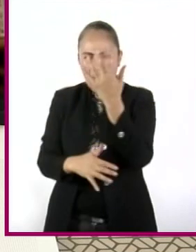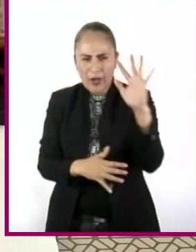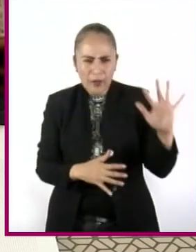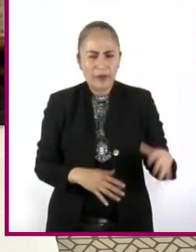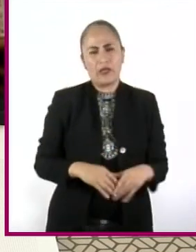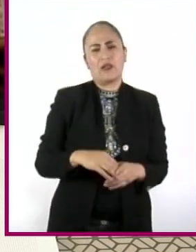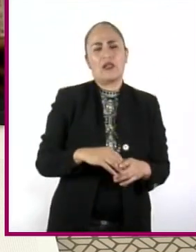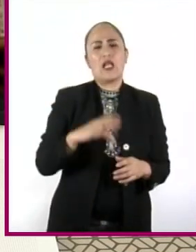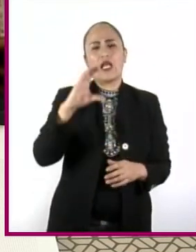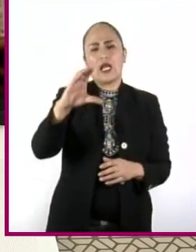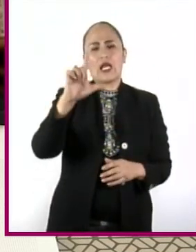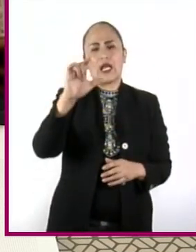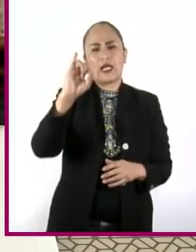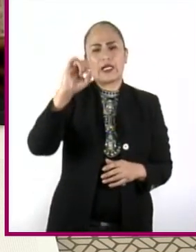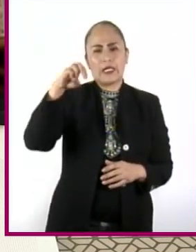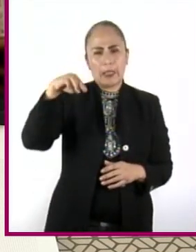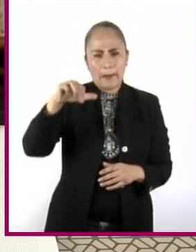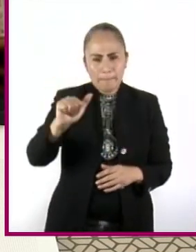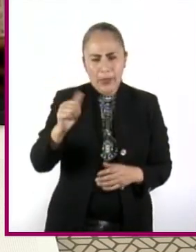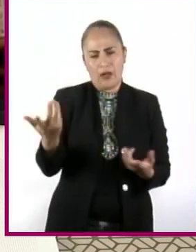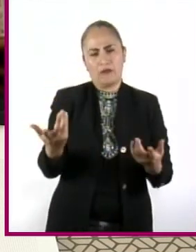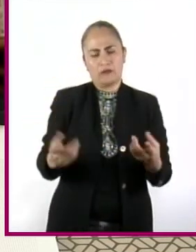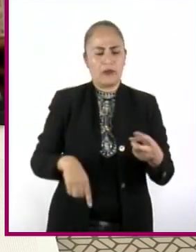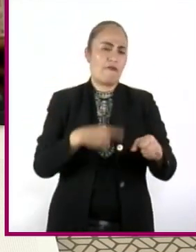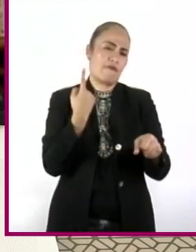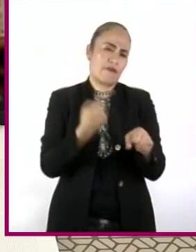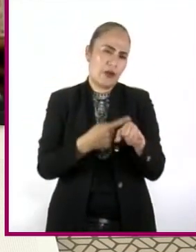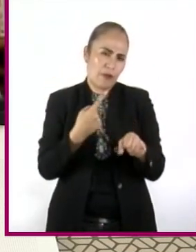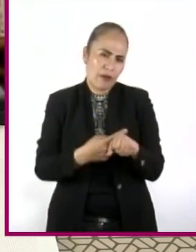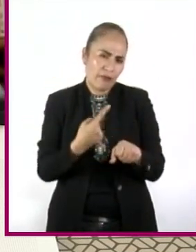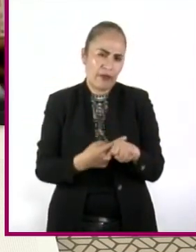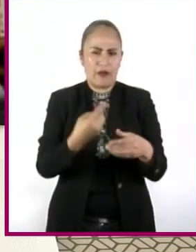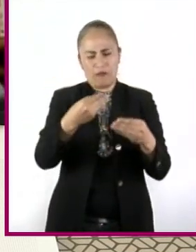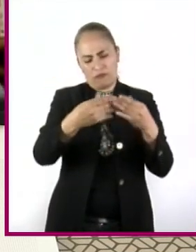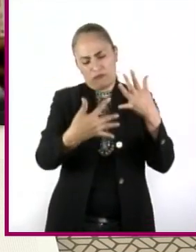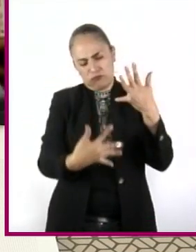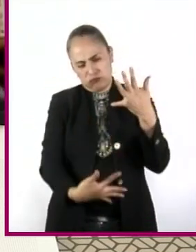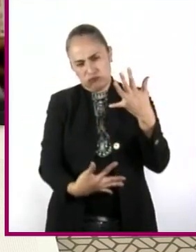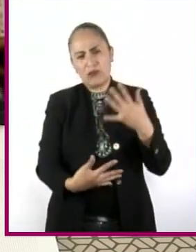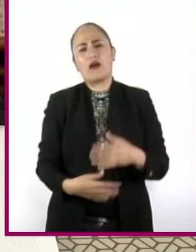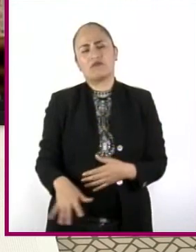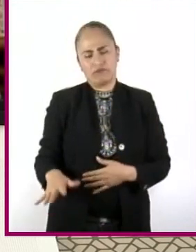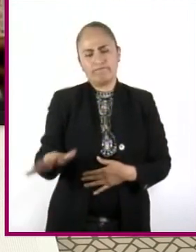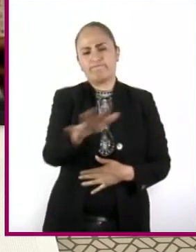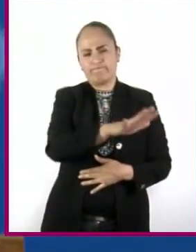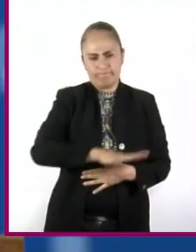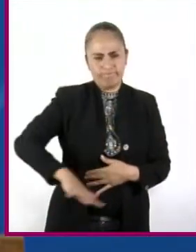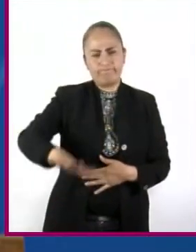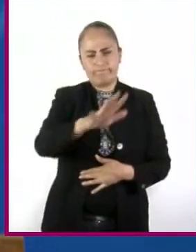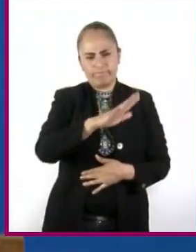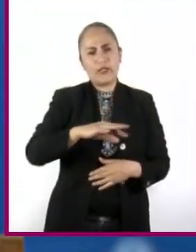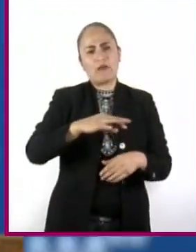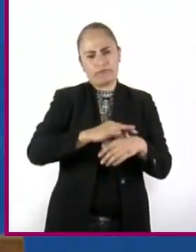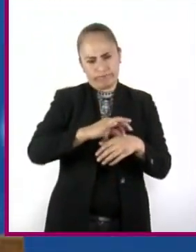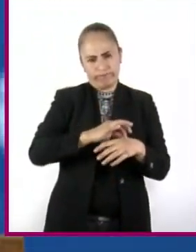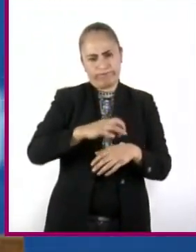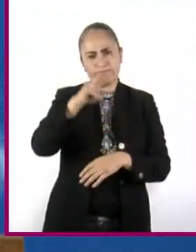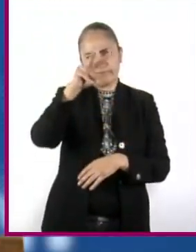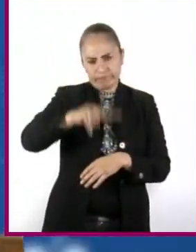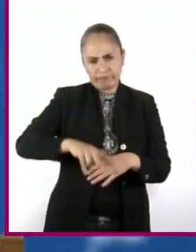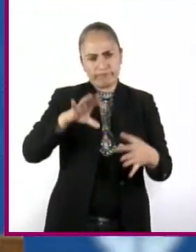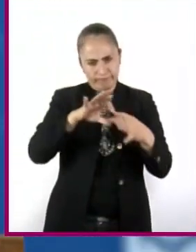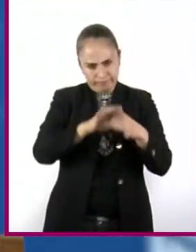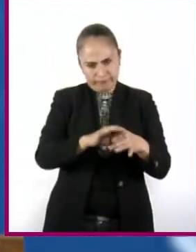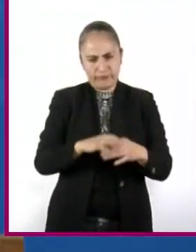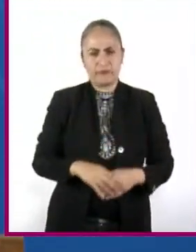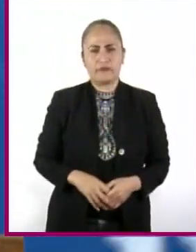enfermedades y muchas otras cuestiones que tienen que ver con nuestro mundo real. Es cierto que podemos